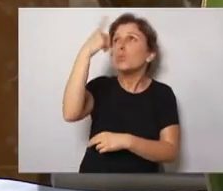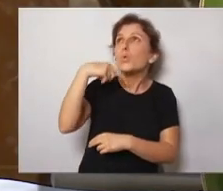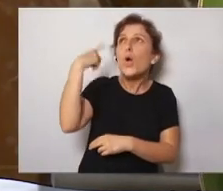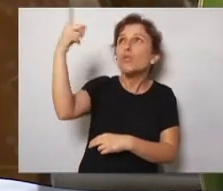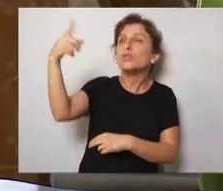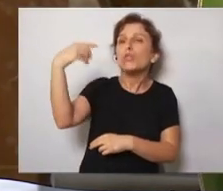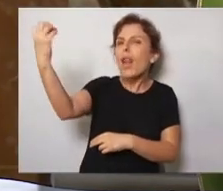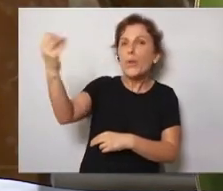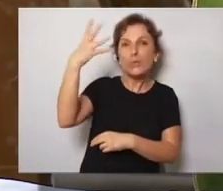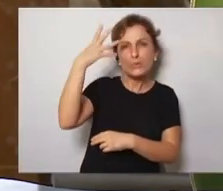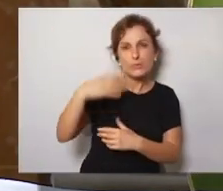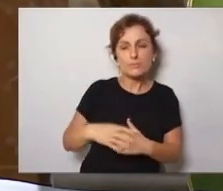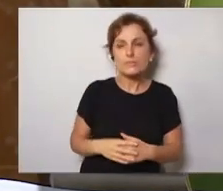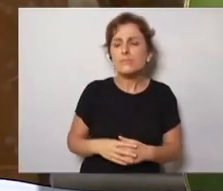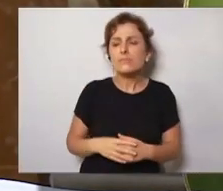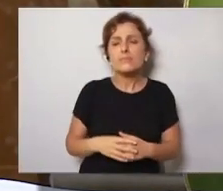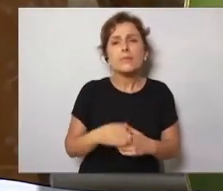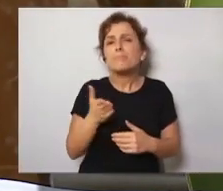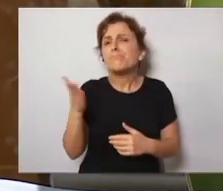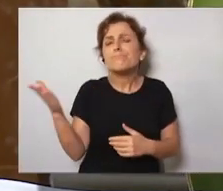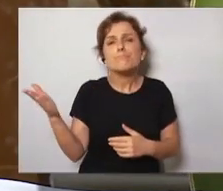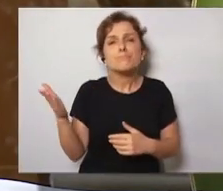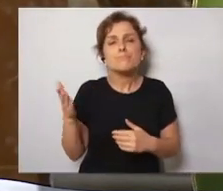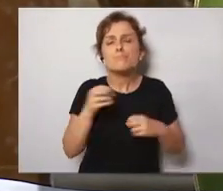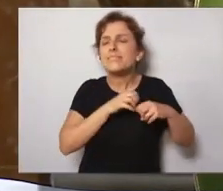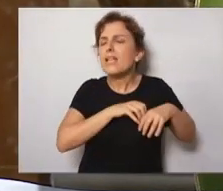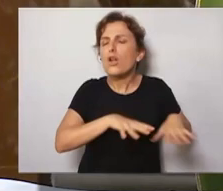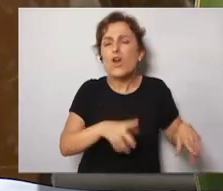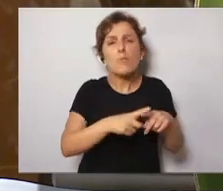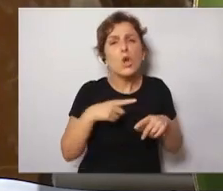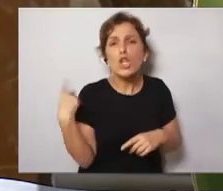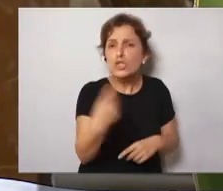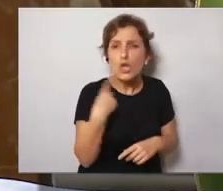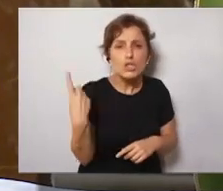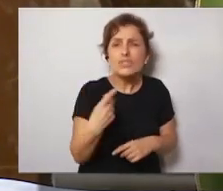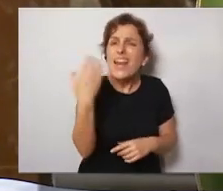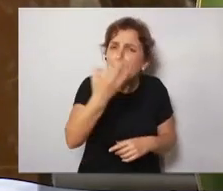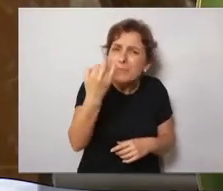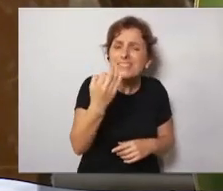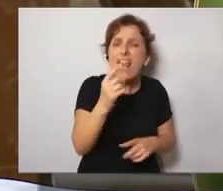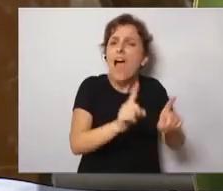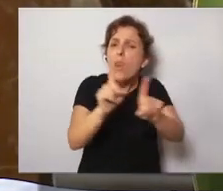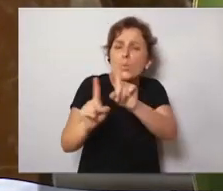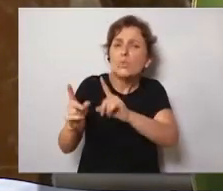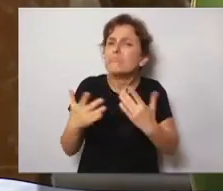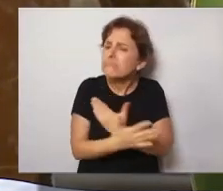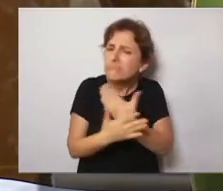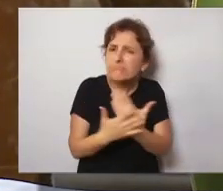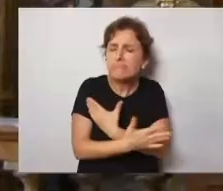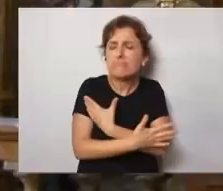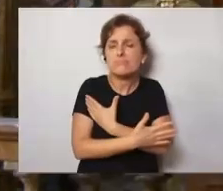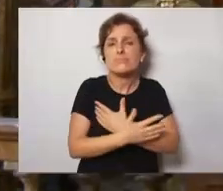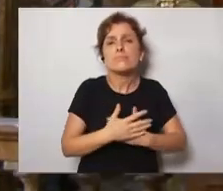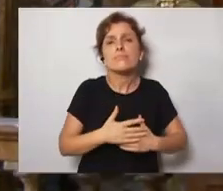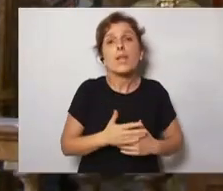especialmente los que están más afligidos y necesitados y así con maría la virgen madre de dios su